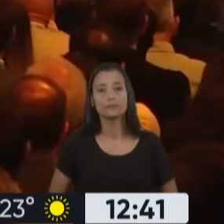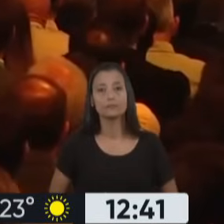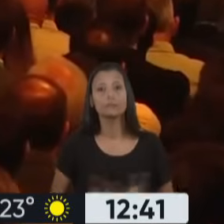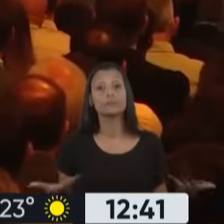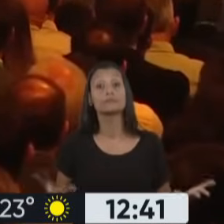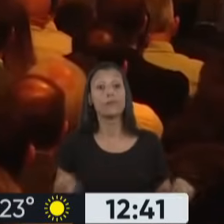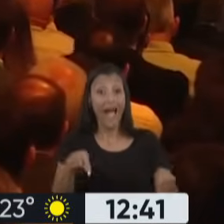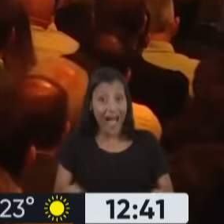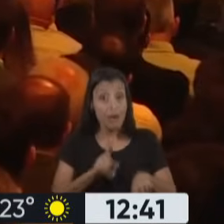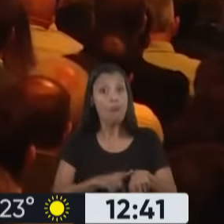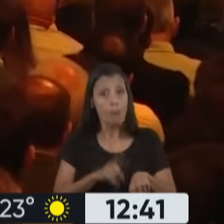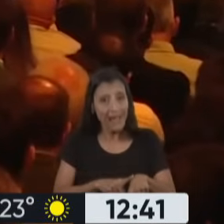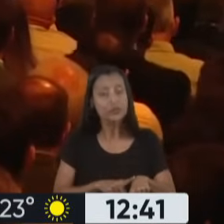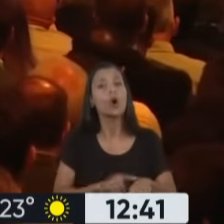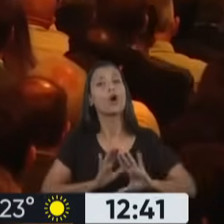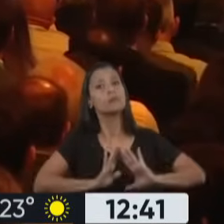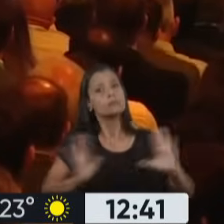A partir de ahí,